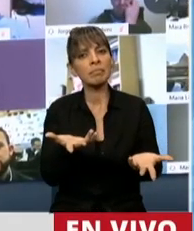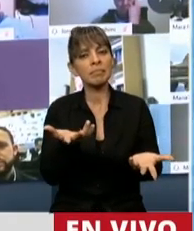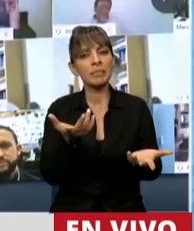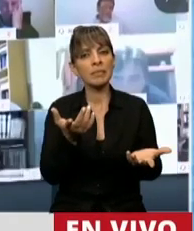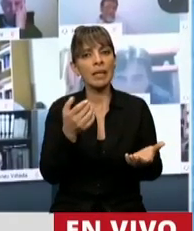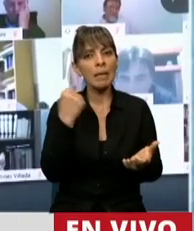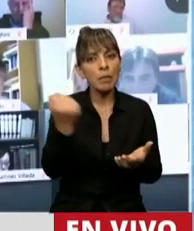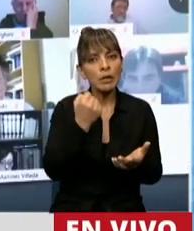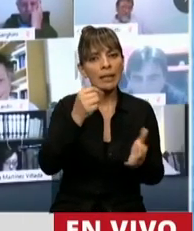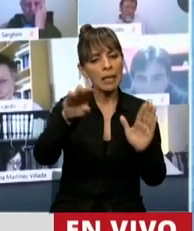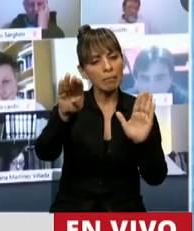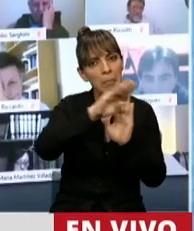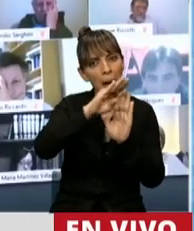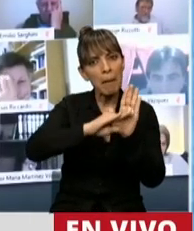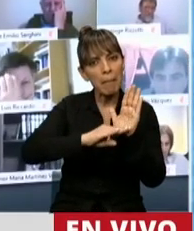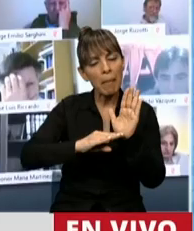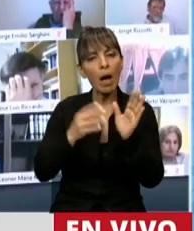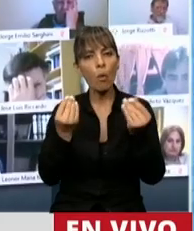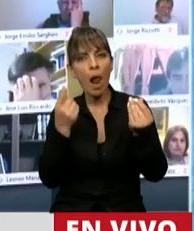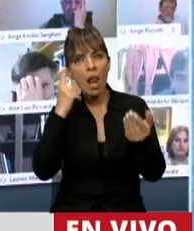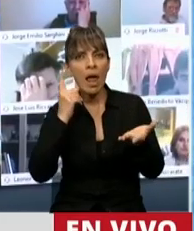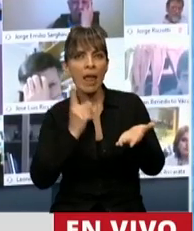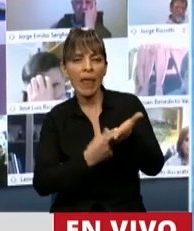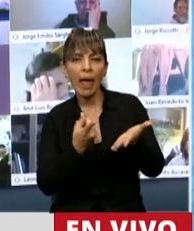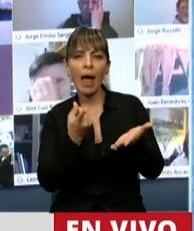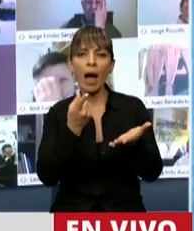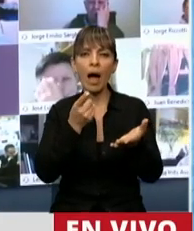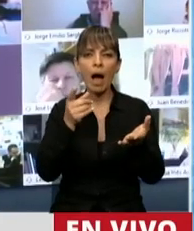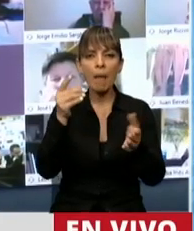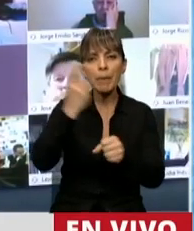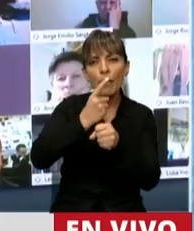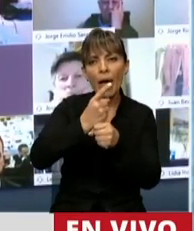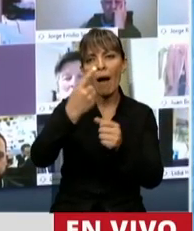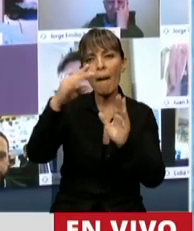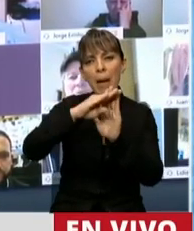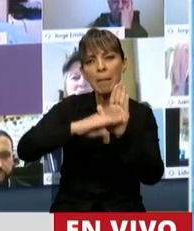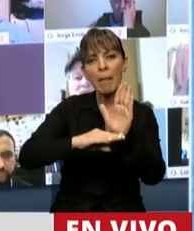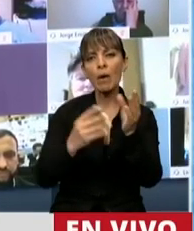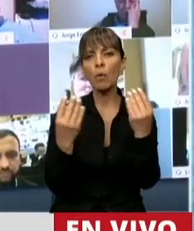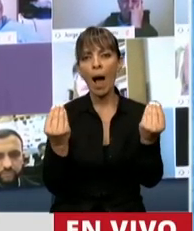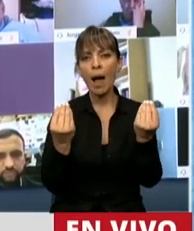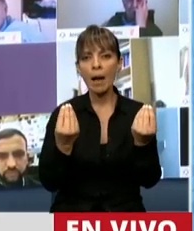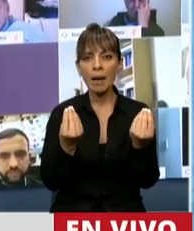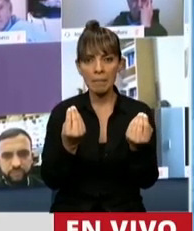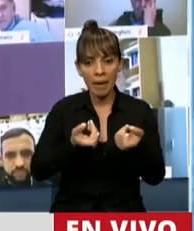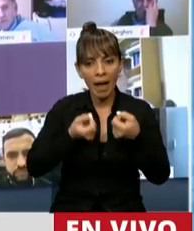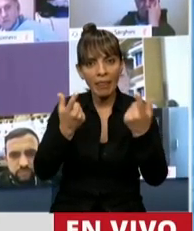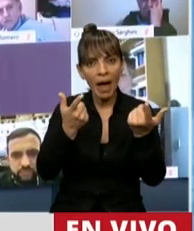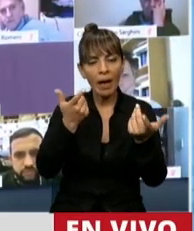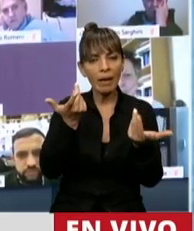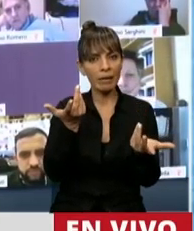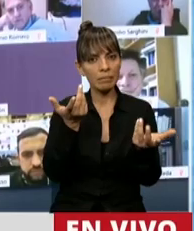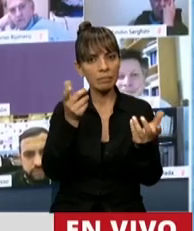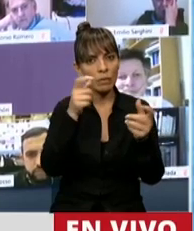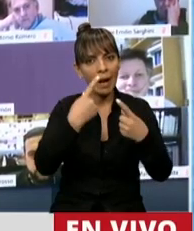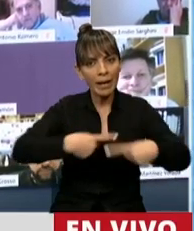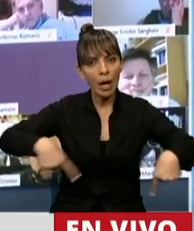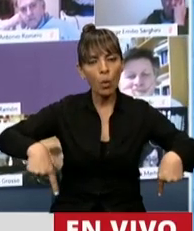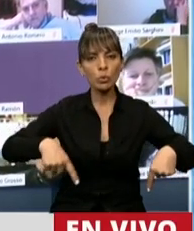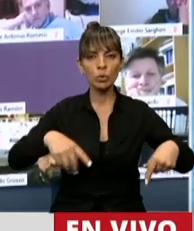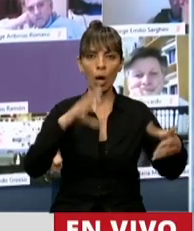de líneas estratégicas y temas prioritarios de innovación en el otorgamiento de recursos institucionales